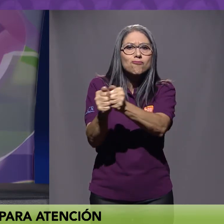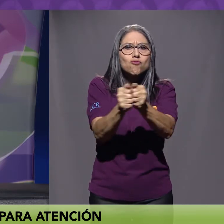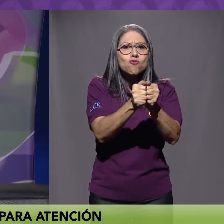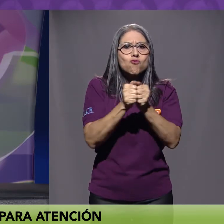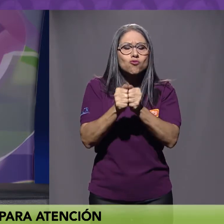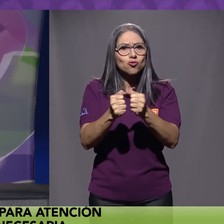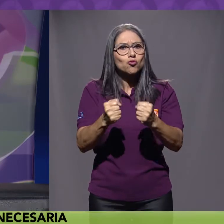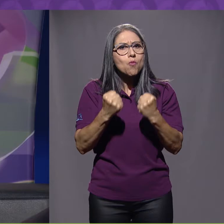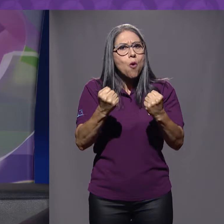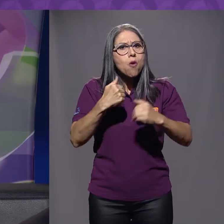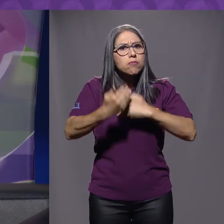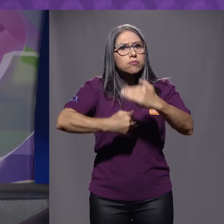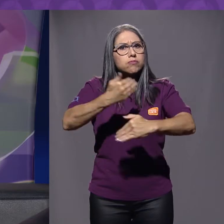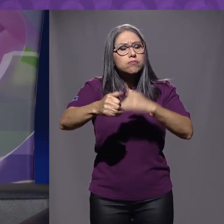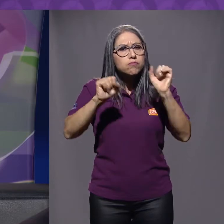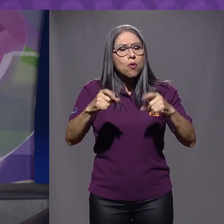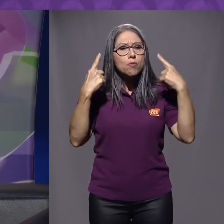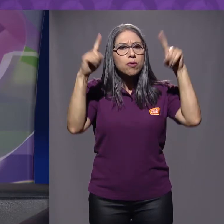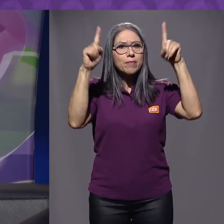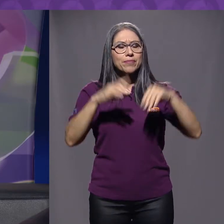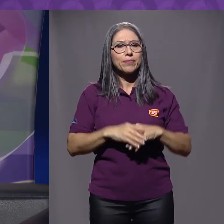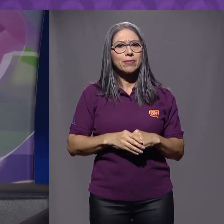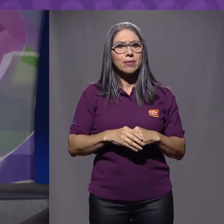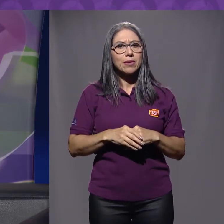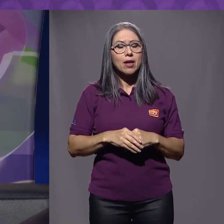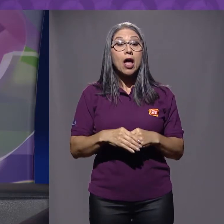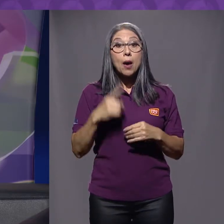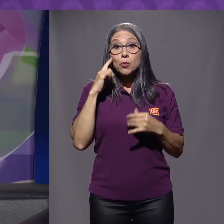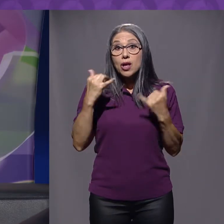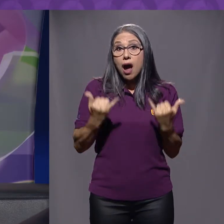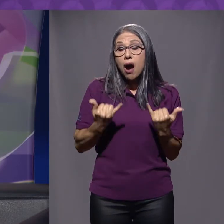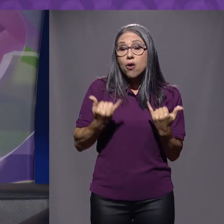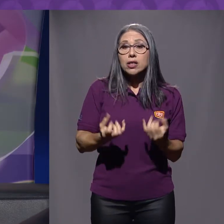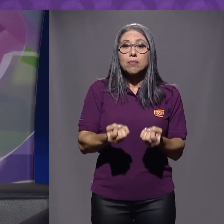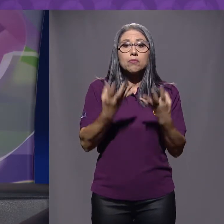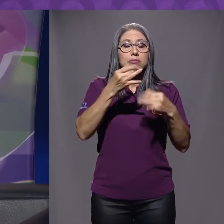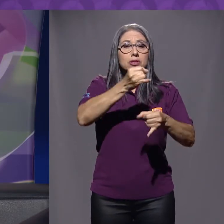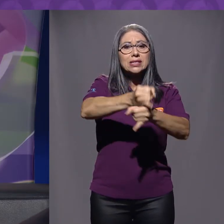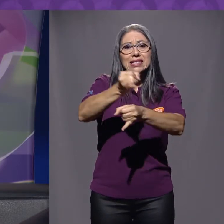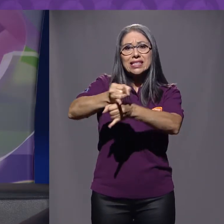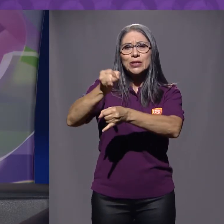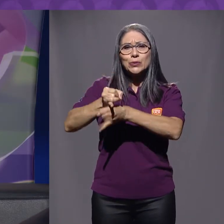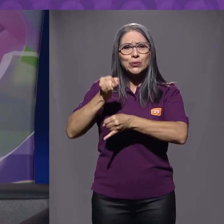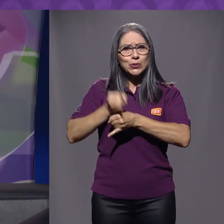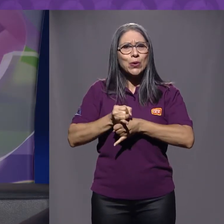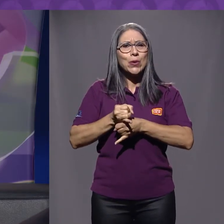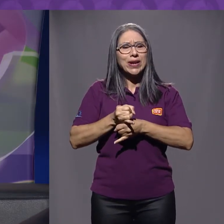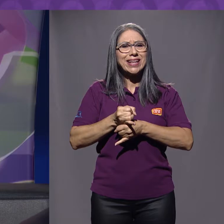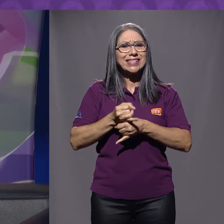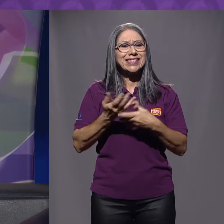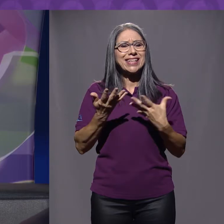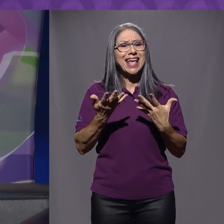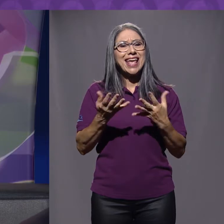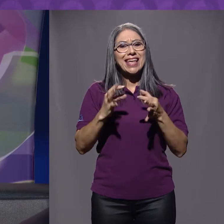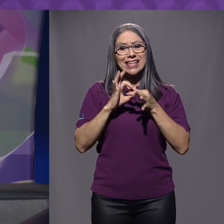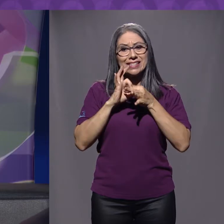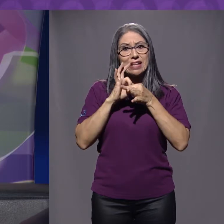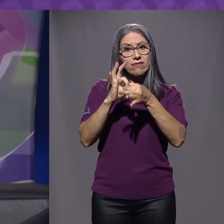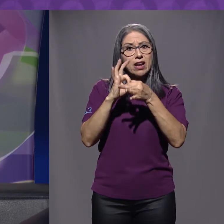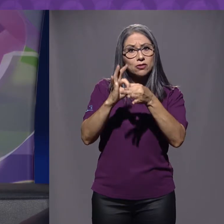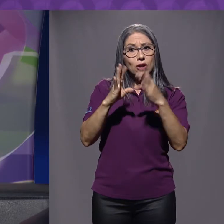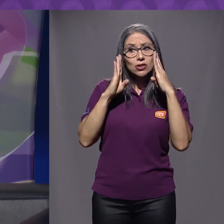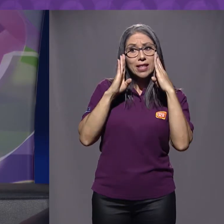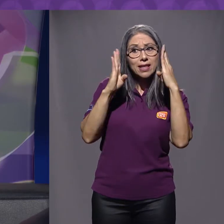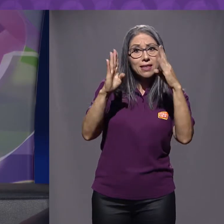enlace para que las cosas se den, porque hay muchas instituciones que tienen que de una u otra forma ver con